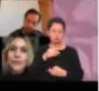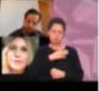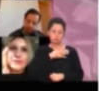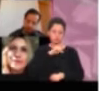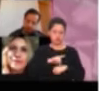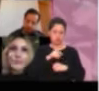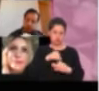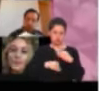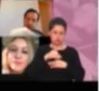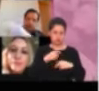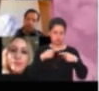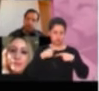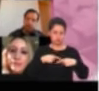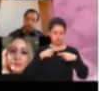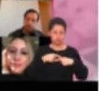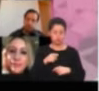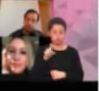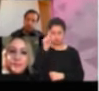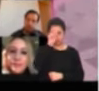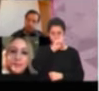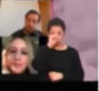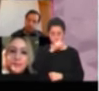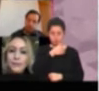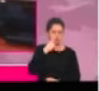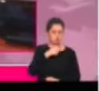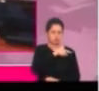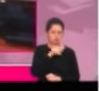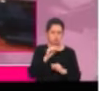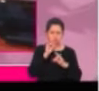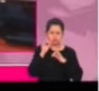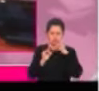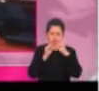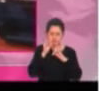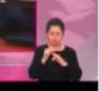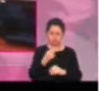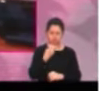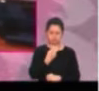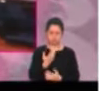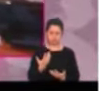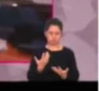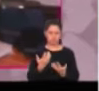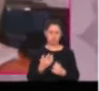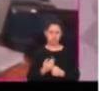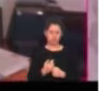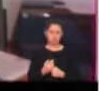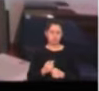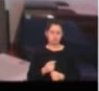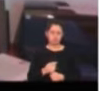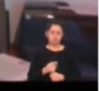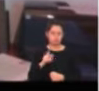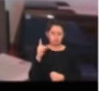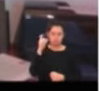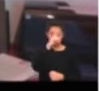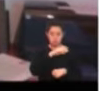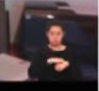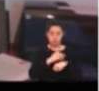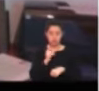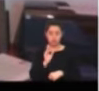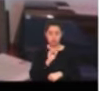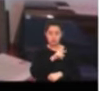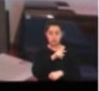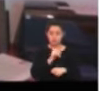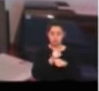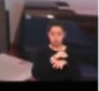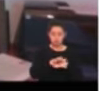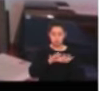INE, sea el tribunal, la Suprema Corte, jueces, dictamina cualquier asunto, el que sale